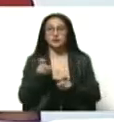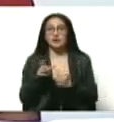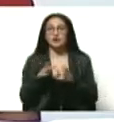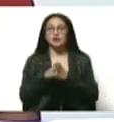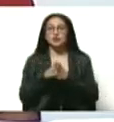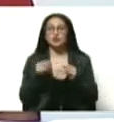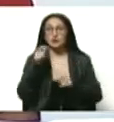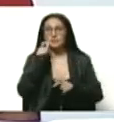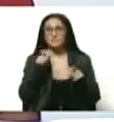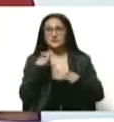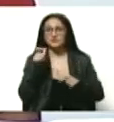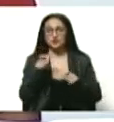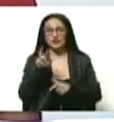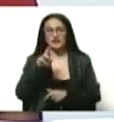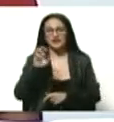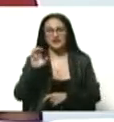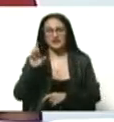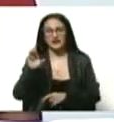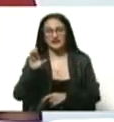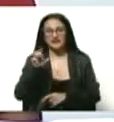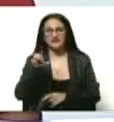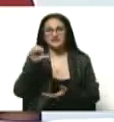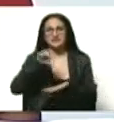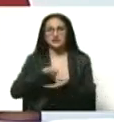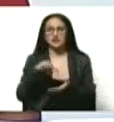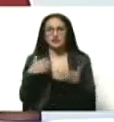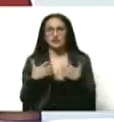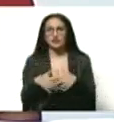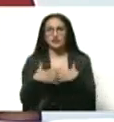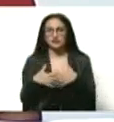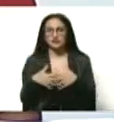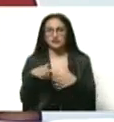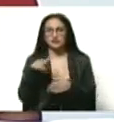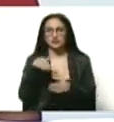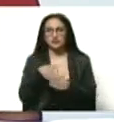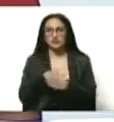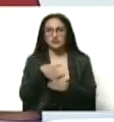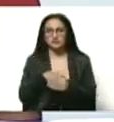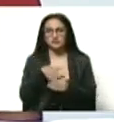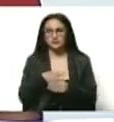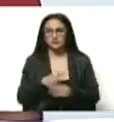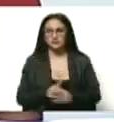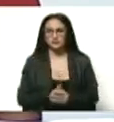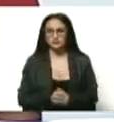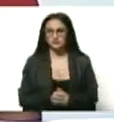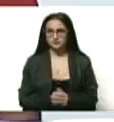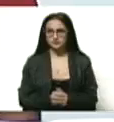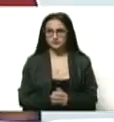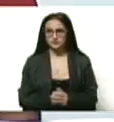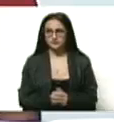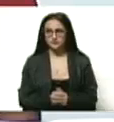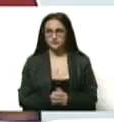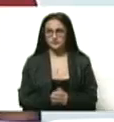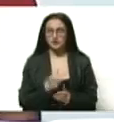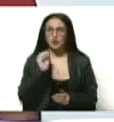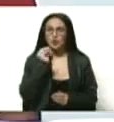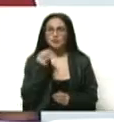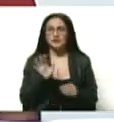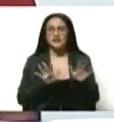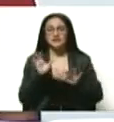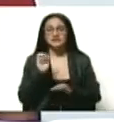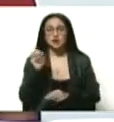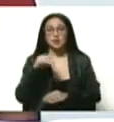estén en el REC de ese centro de votación. Todos los que estén allí. de 15 o más